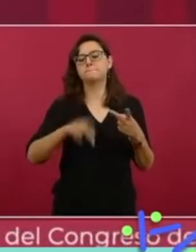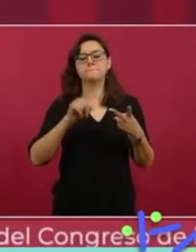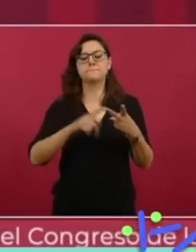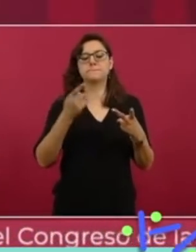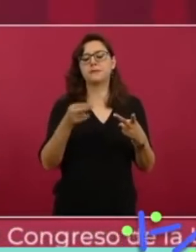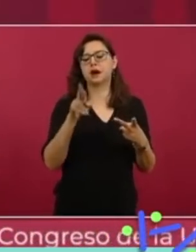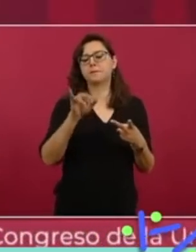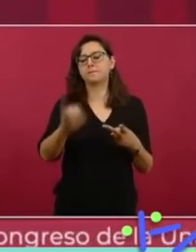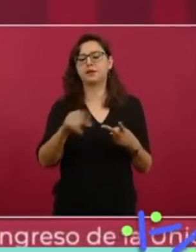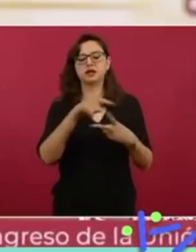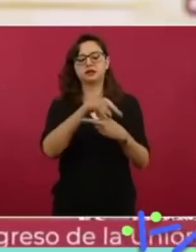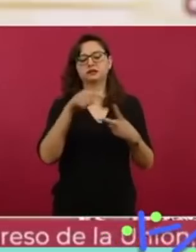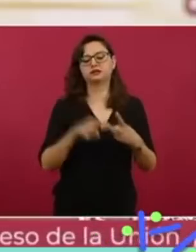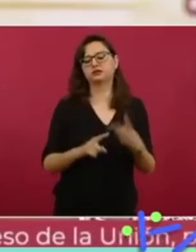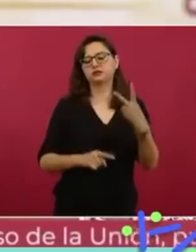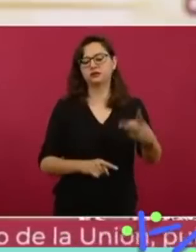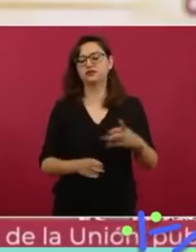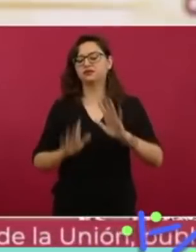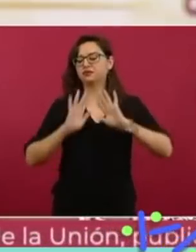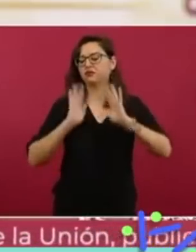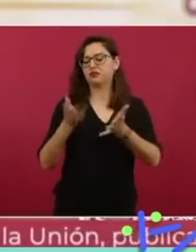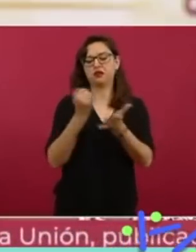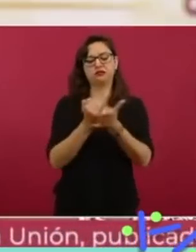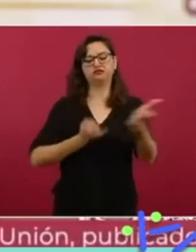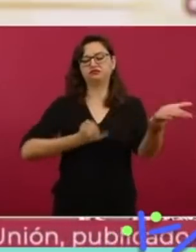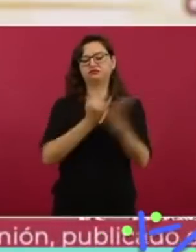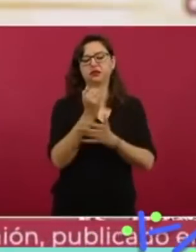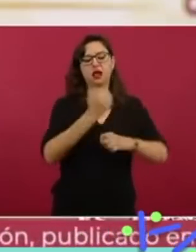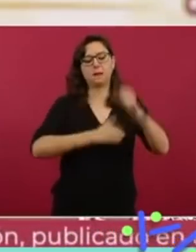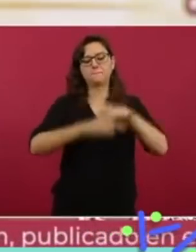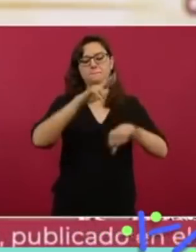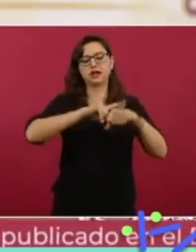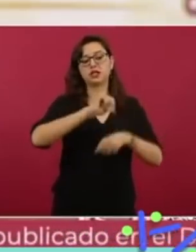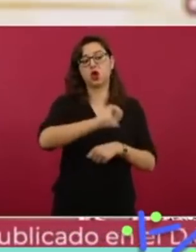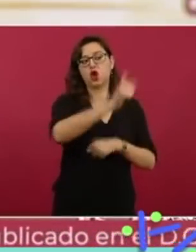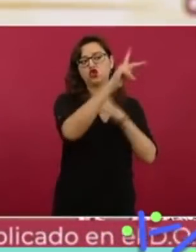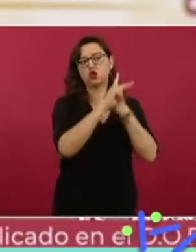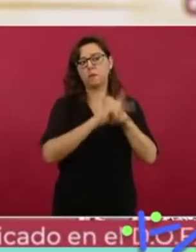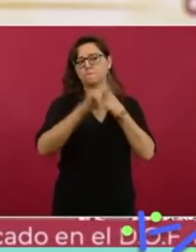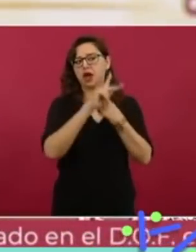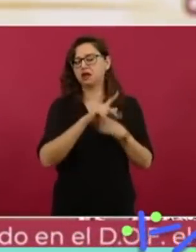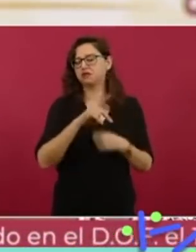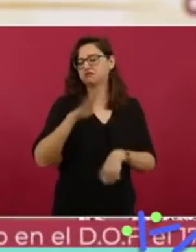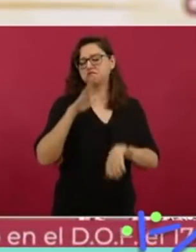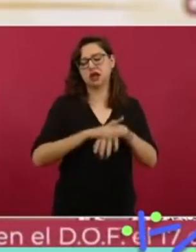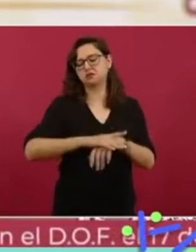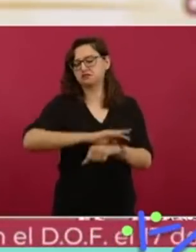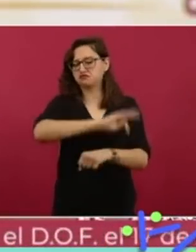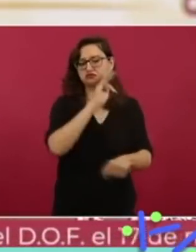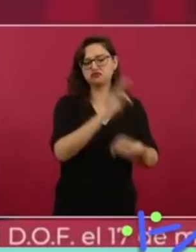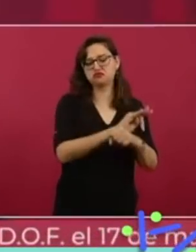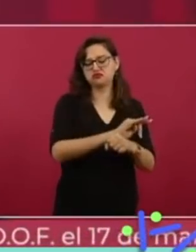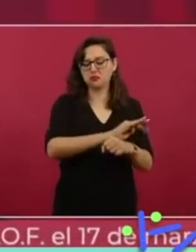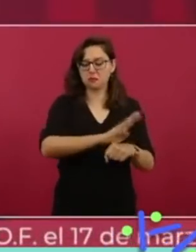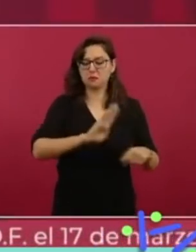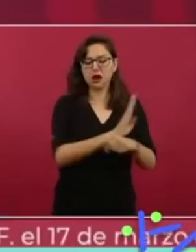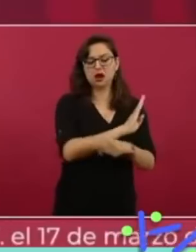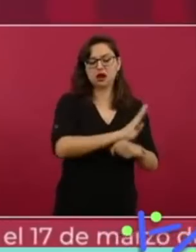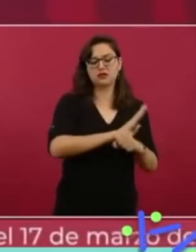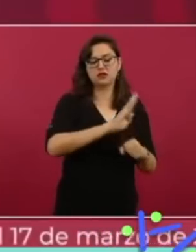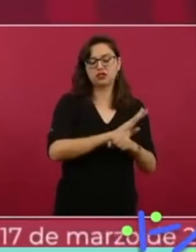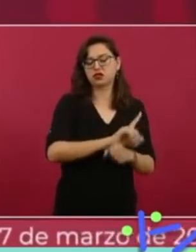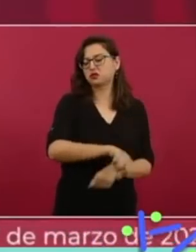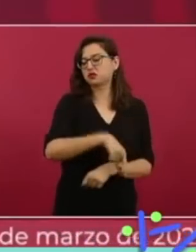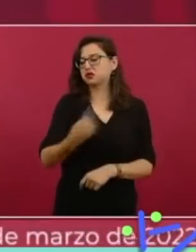incluso de la inversión extranjera. Esto coincide mucho con lo que hoy maneja el